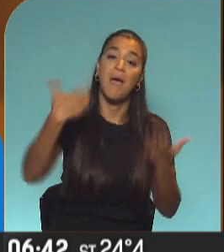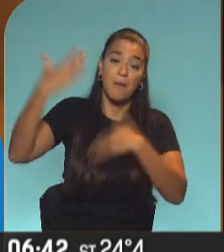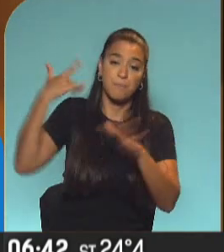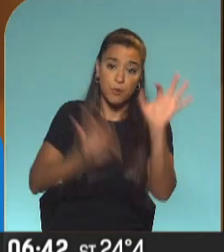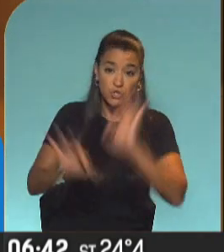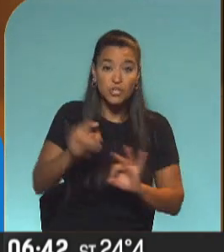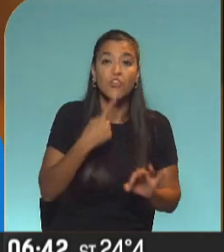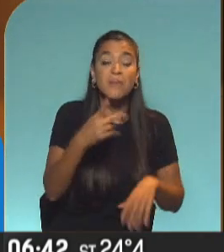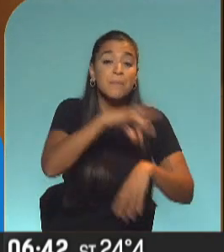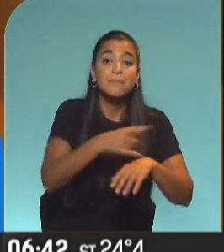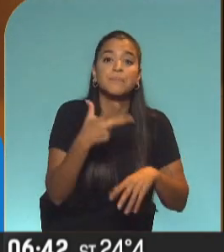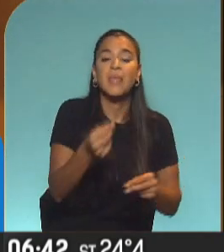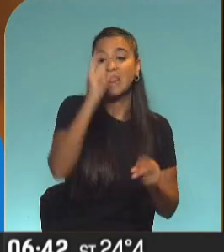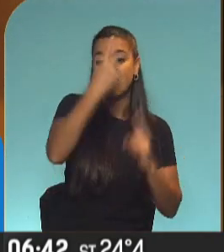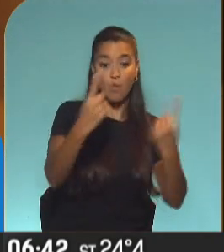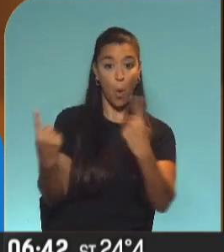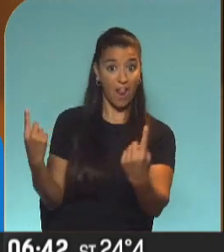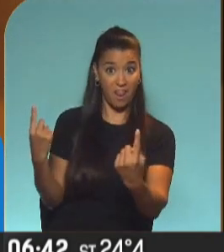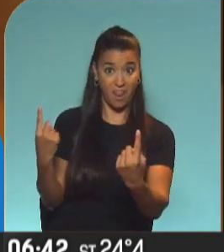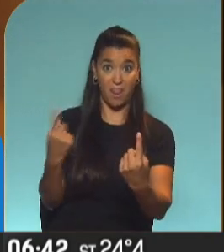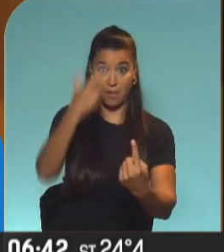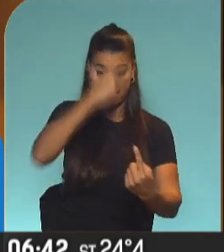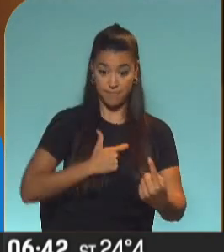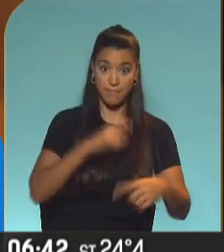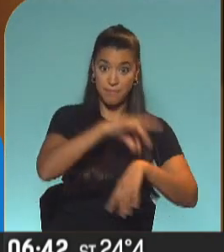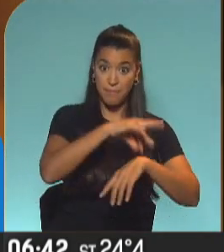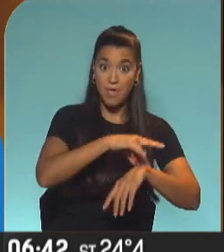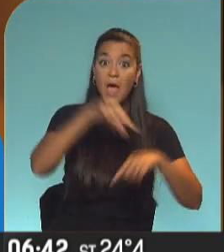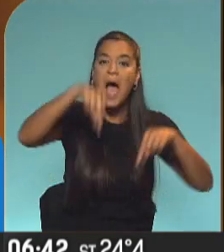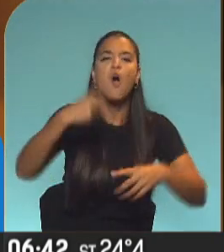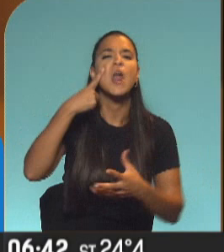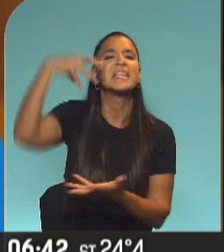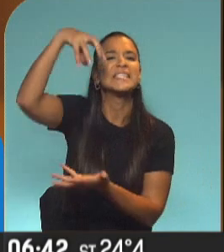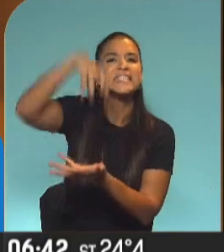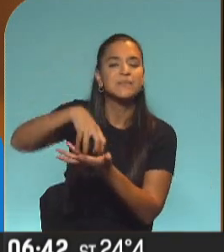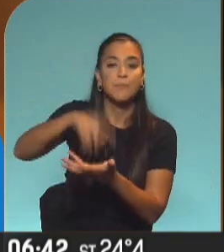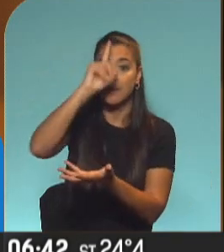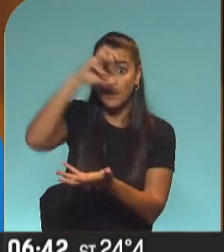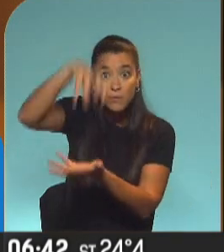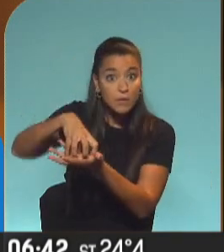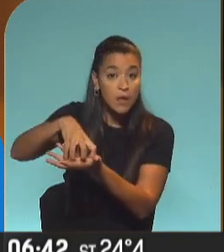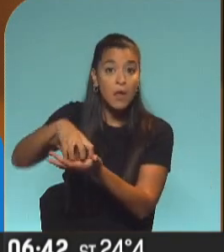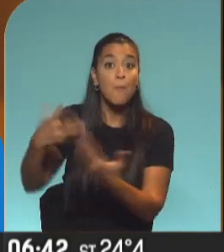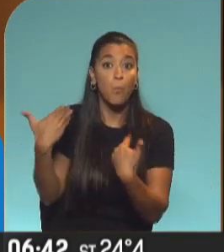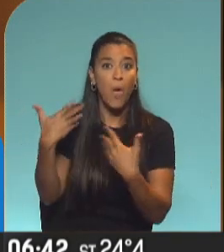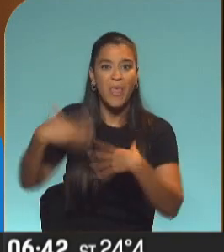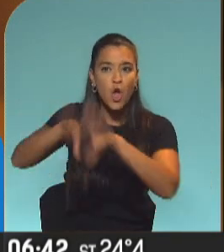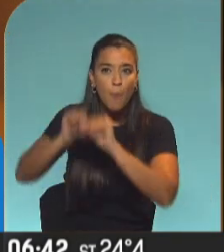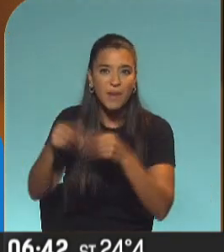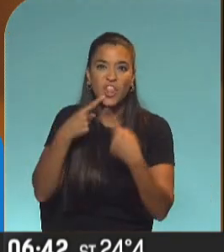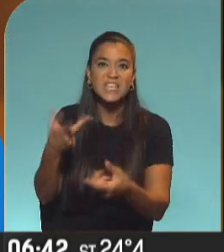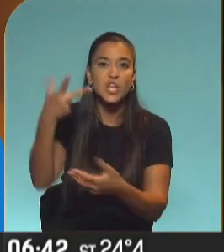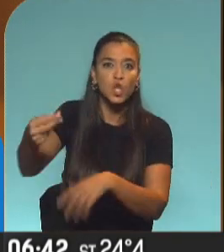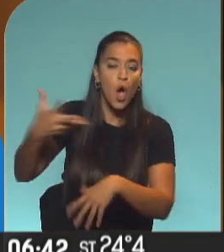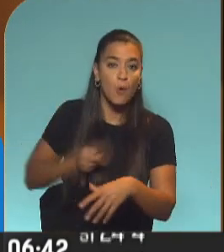de objeción de conciencia individual. ¿Es ahora objeción de conciencia institucional? Claro. No. no es objeción de conciencia